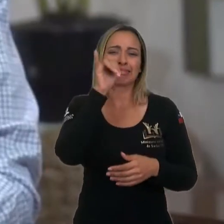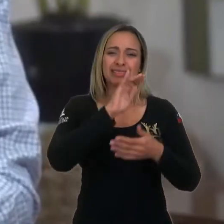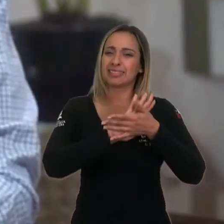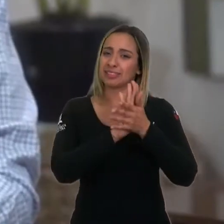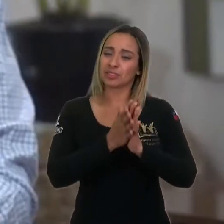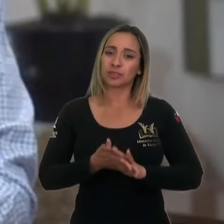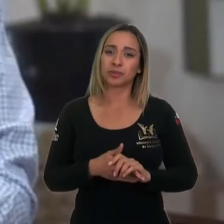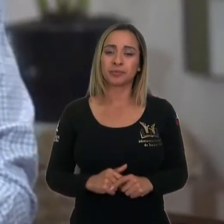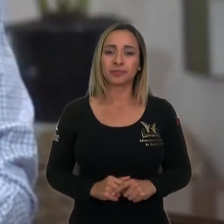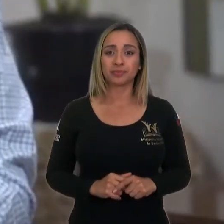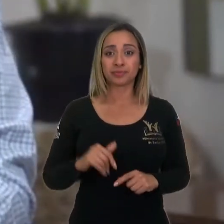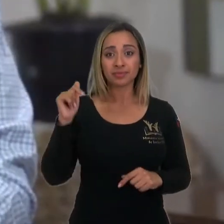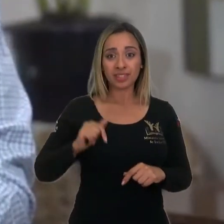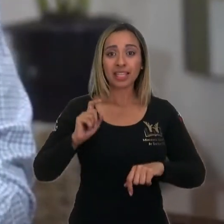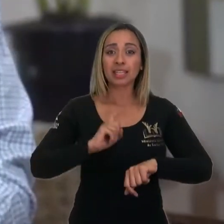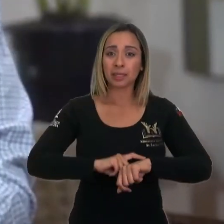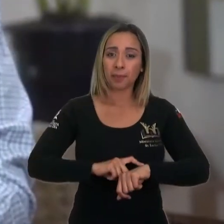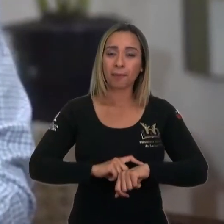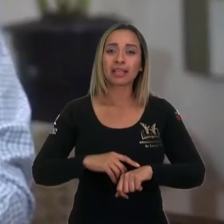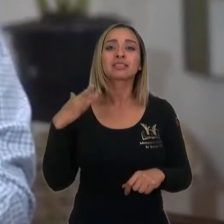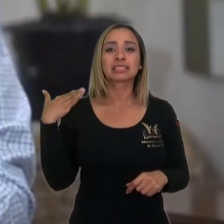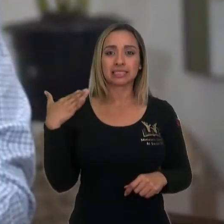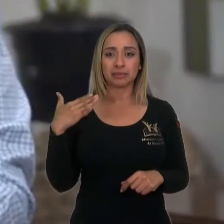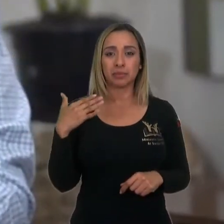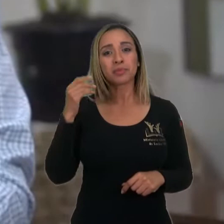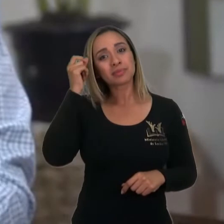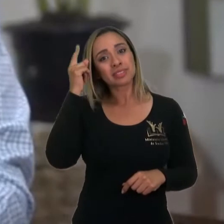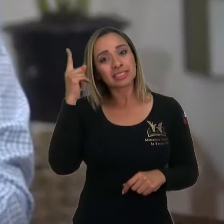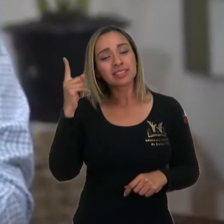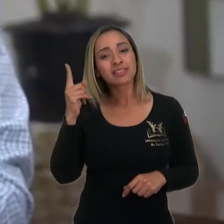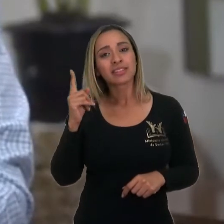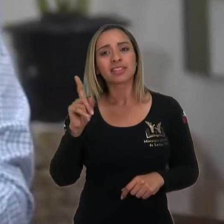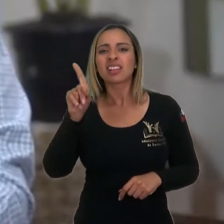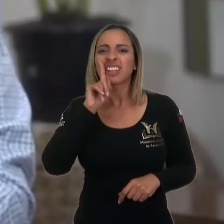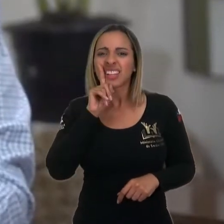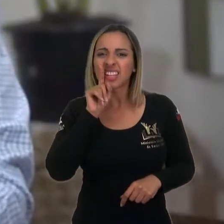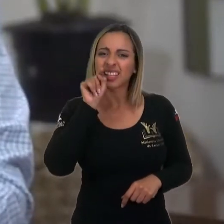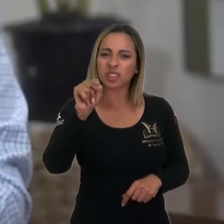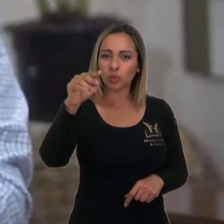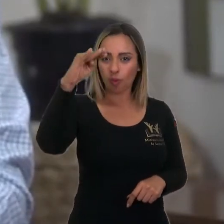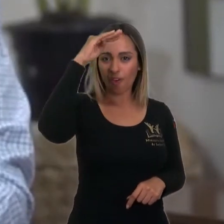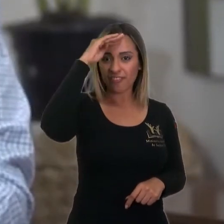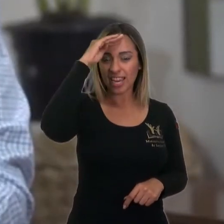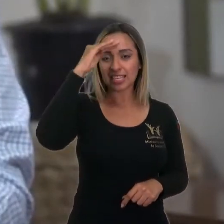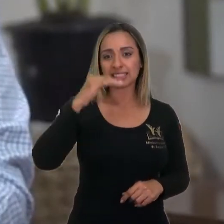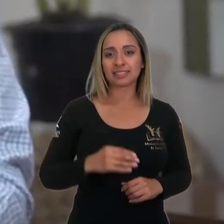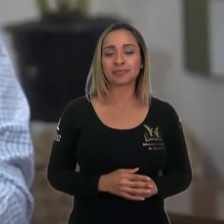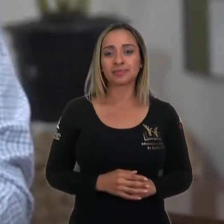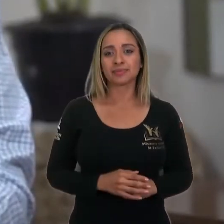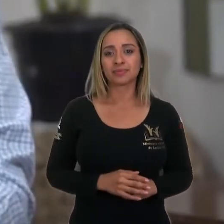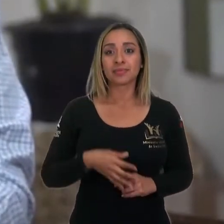Por eso en estas horas es interesante saber en quién crees y en quién confías.